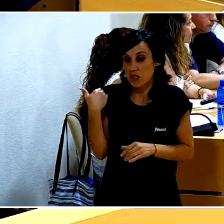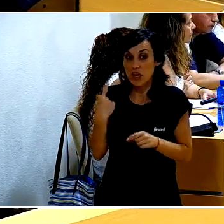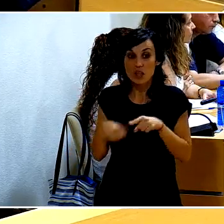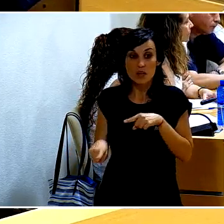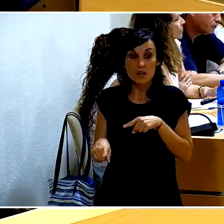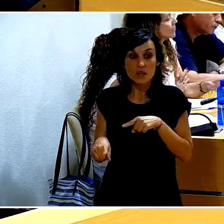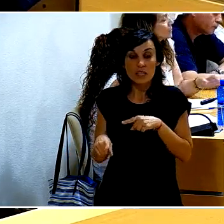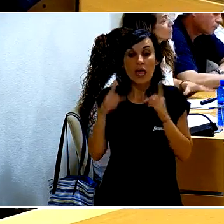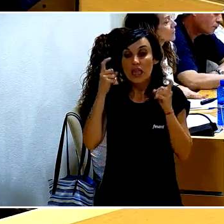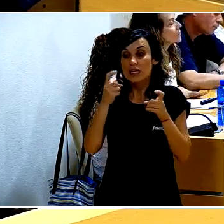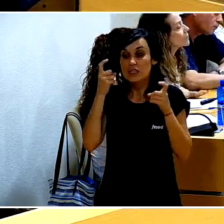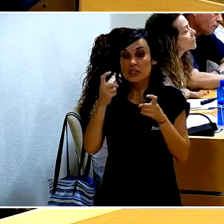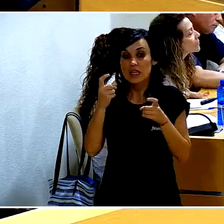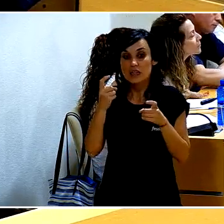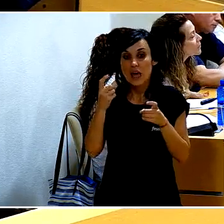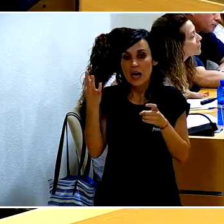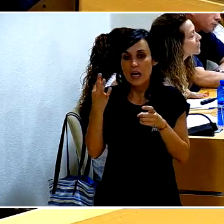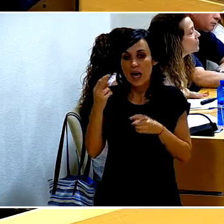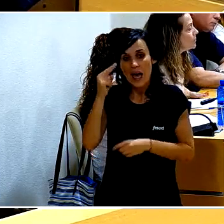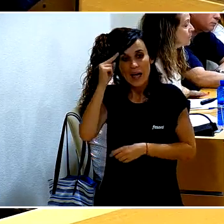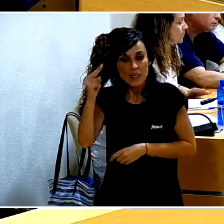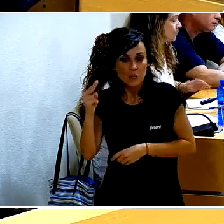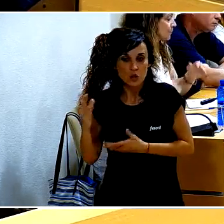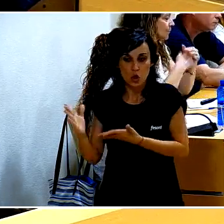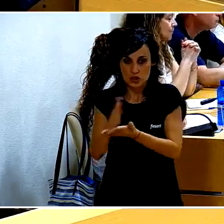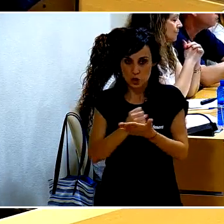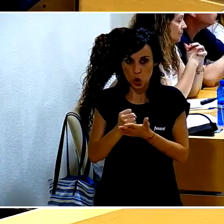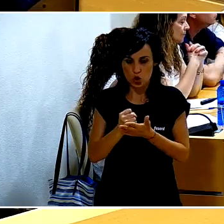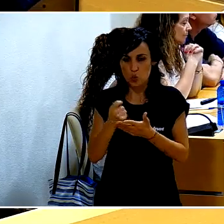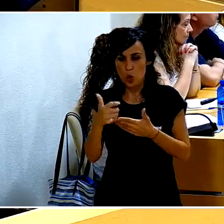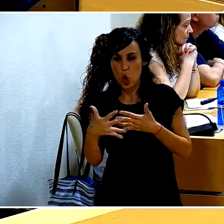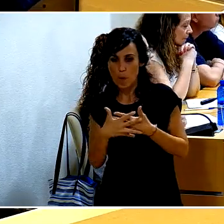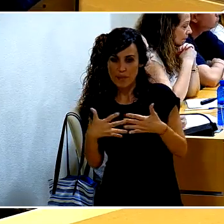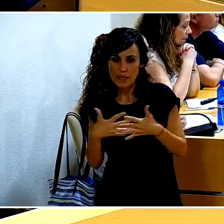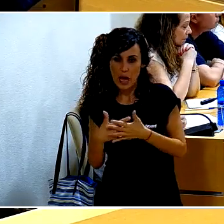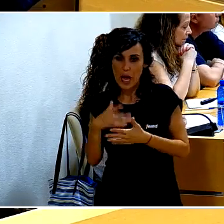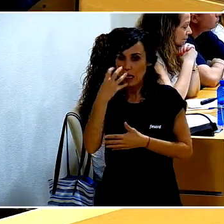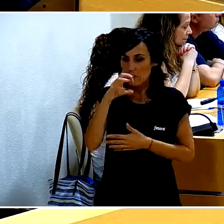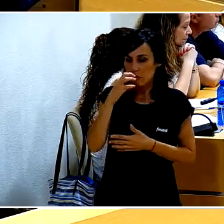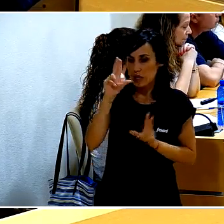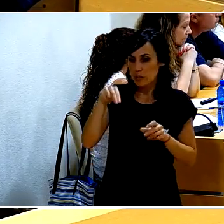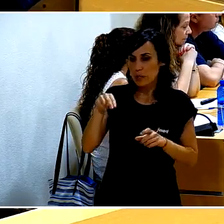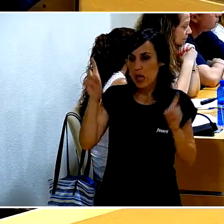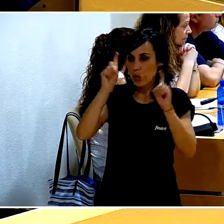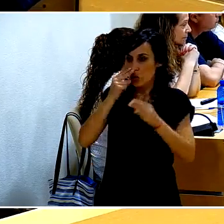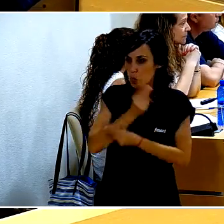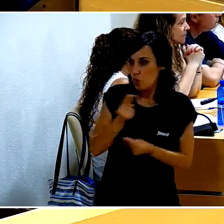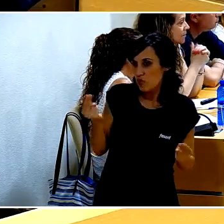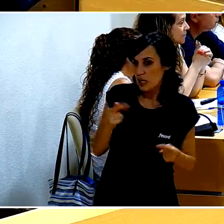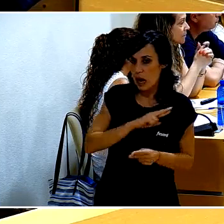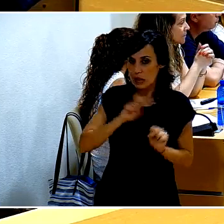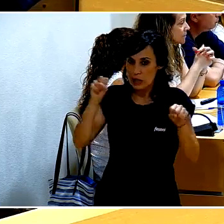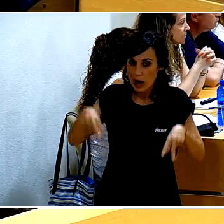que intenta procurar pues que haya respeto entre todos y que mezclen, que reivindican una educación pública, laica, de